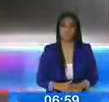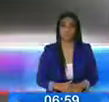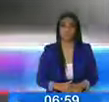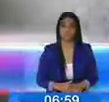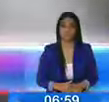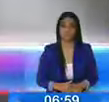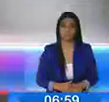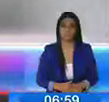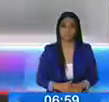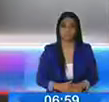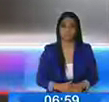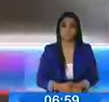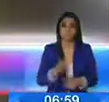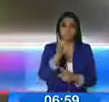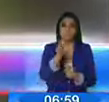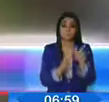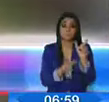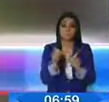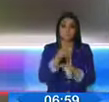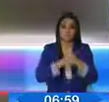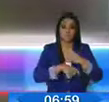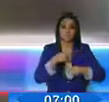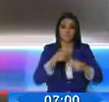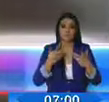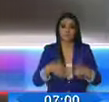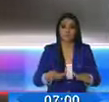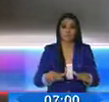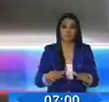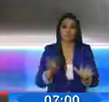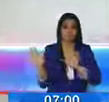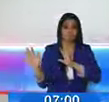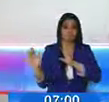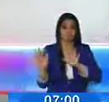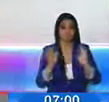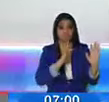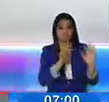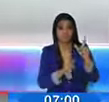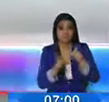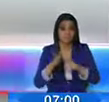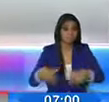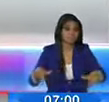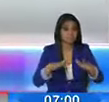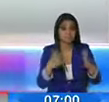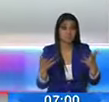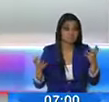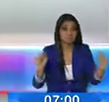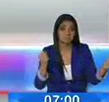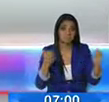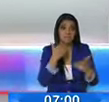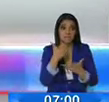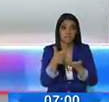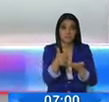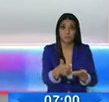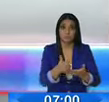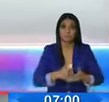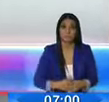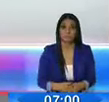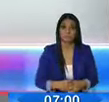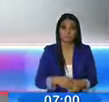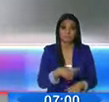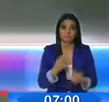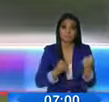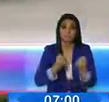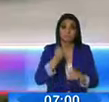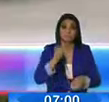de este suceso tres personas resultaron heridas generando conmoción entre los peatones y conductores todos daños serios del vehículo